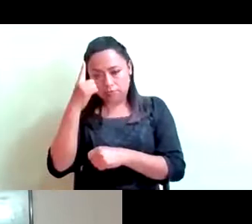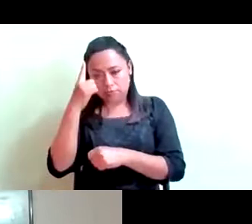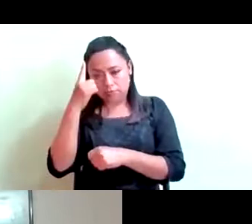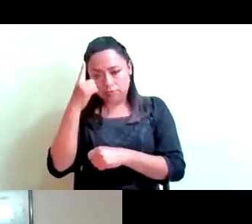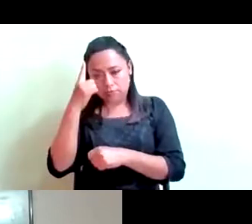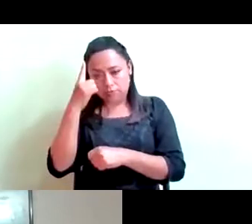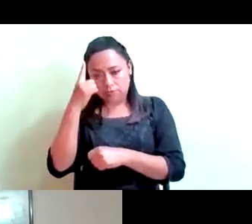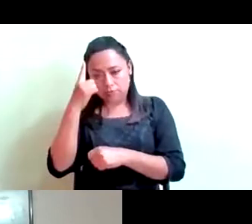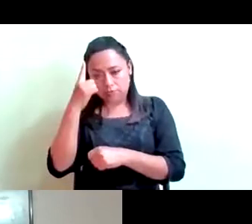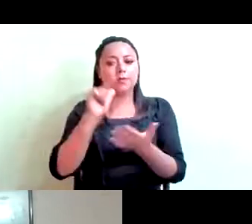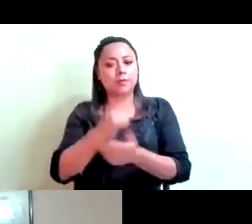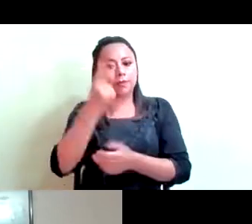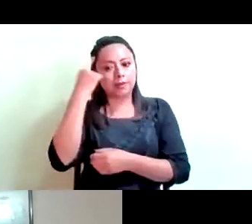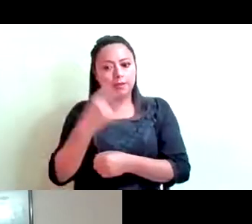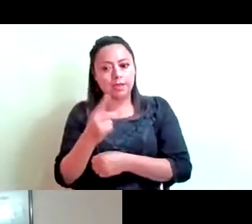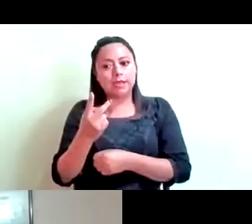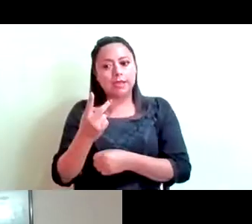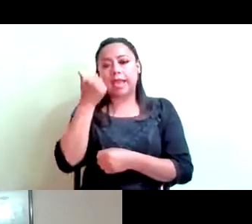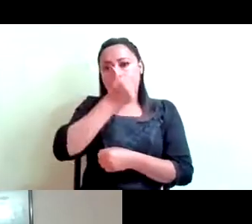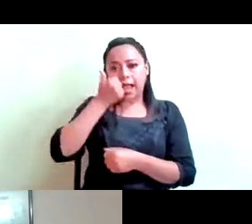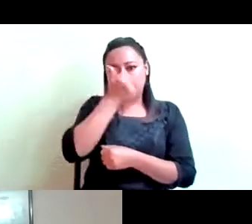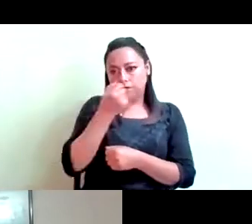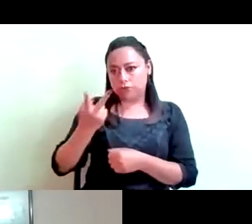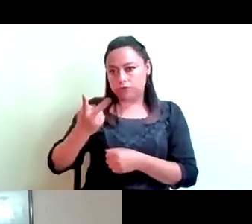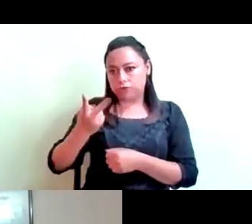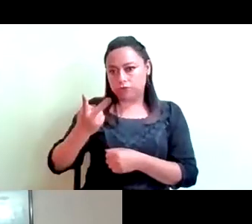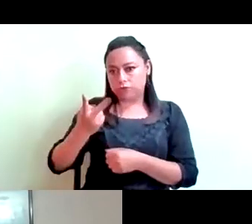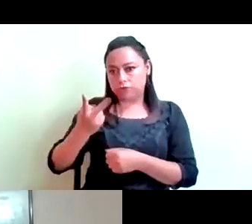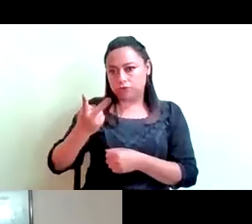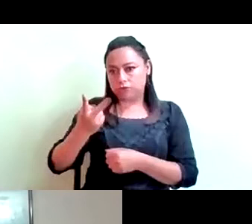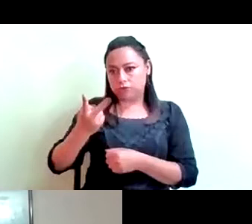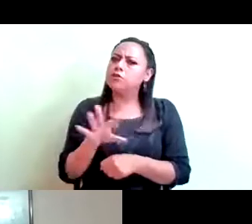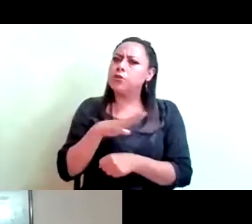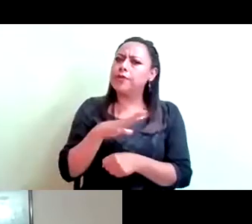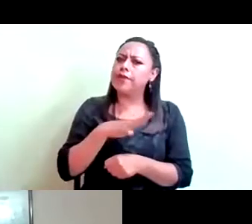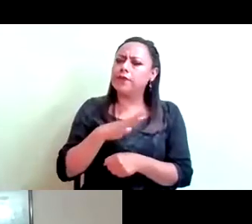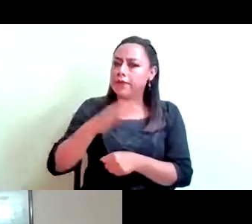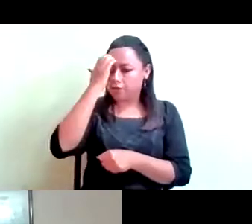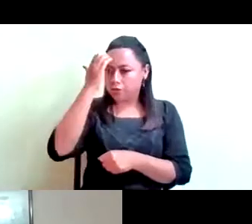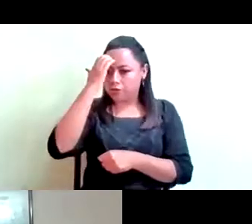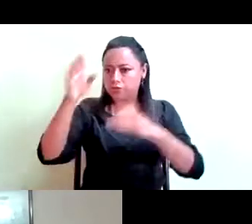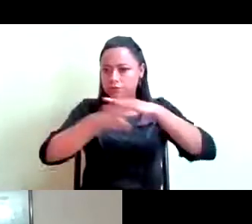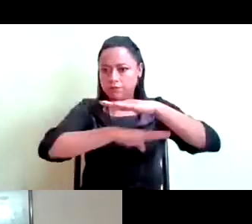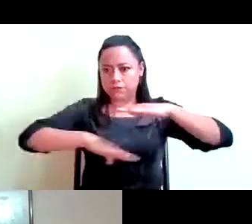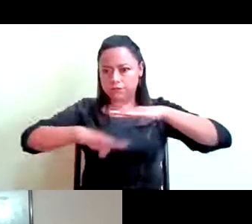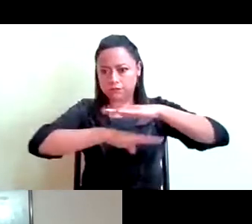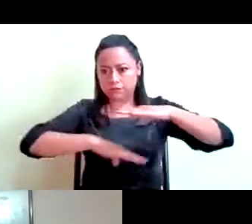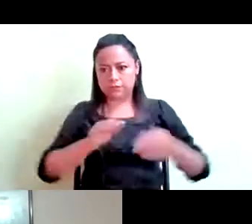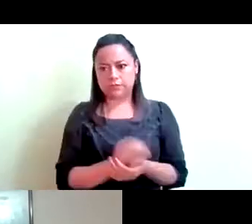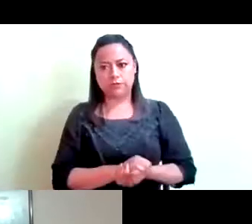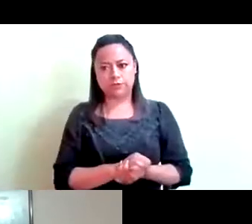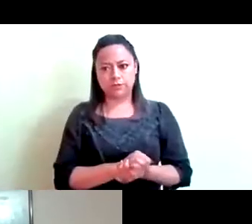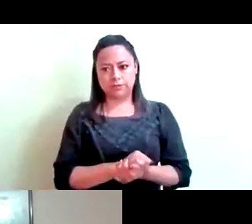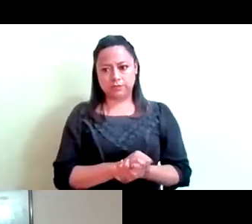ambas licenciaturas puedan adquirir los conocimientos básicos. La propuesta que nosotros...